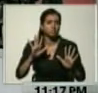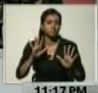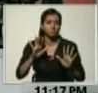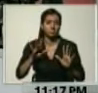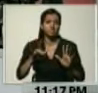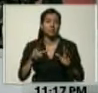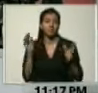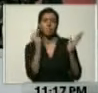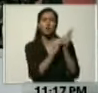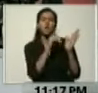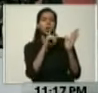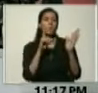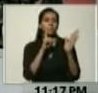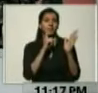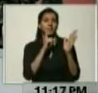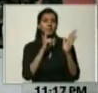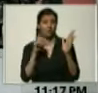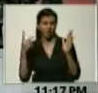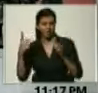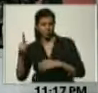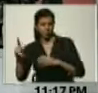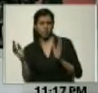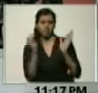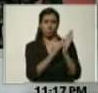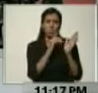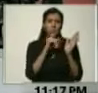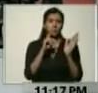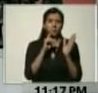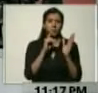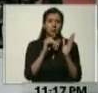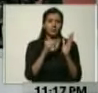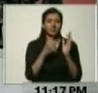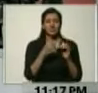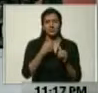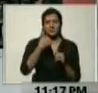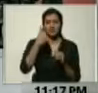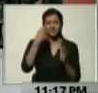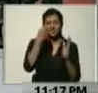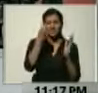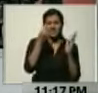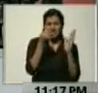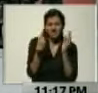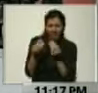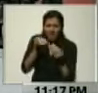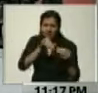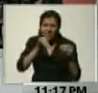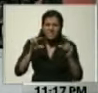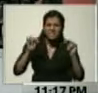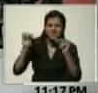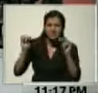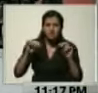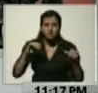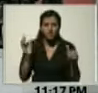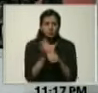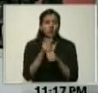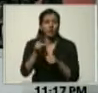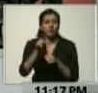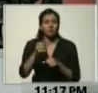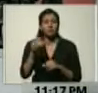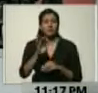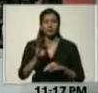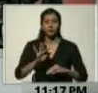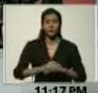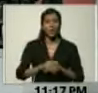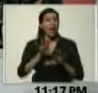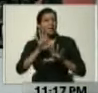pusieron los fascistas de Voluntad Popular, le pusieron las cenizas de un Judas que quemaron frente a su casa y sus hijos lo descubrieron. Ese es el fascismo, pues.